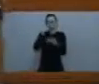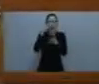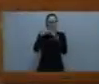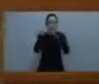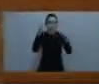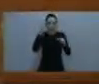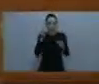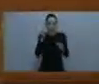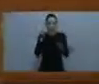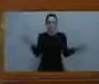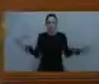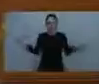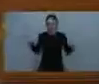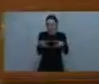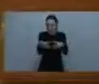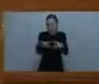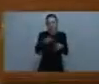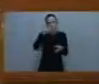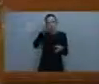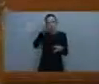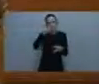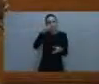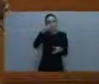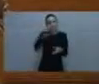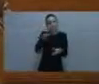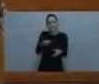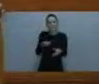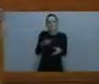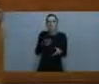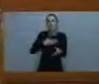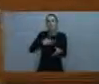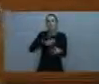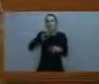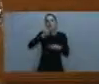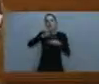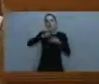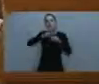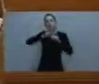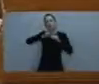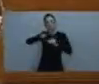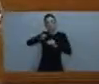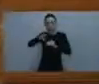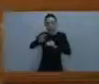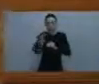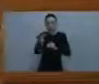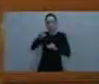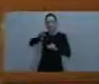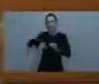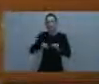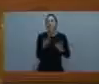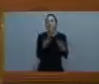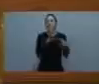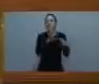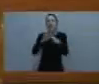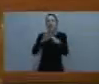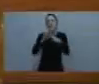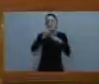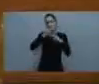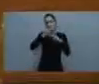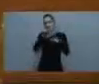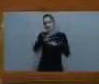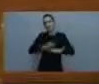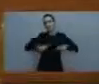muchísimo interés su acción política y sus alianzas parlamentarias. ¿Y por qué decimos